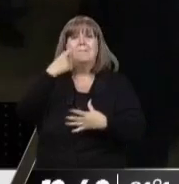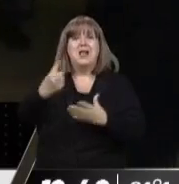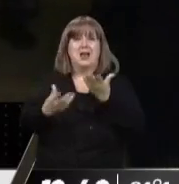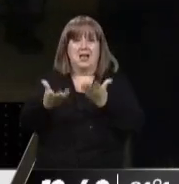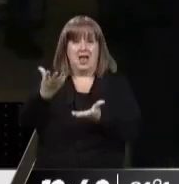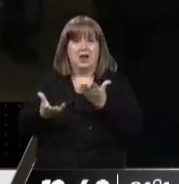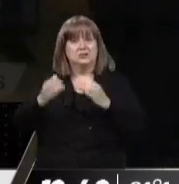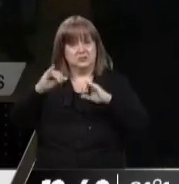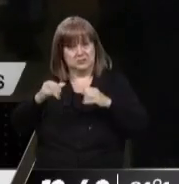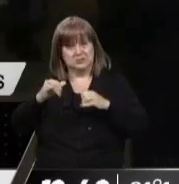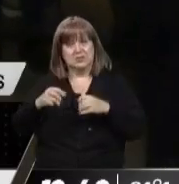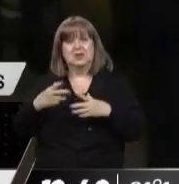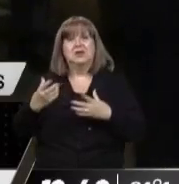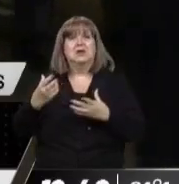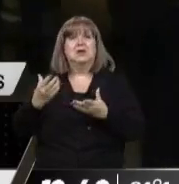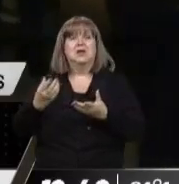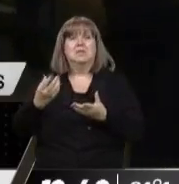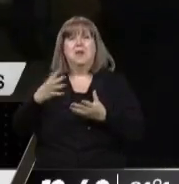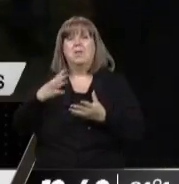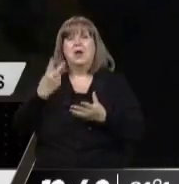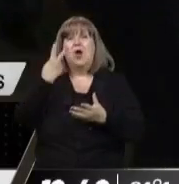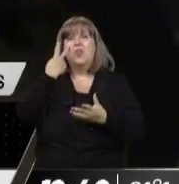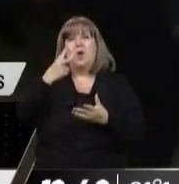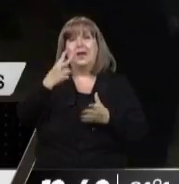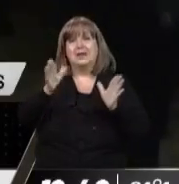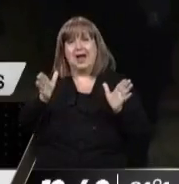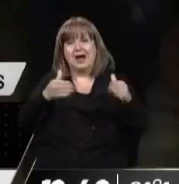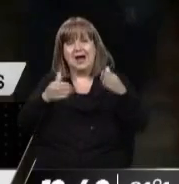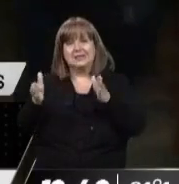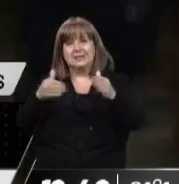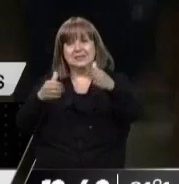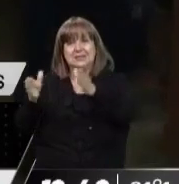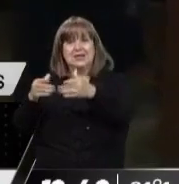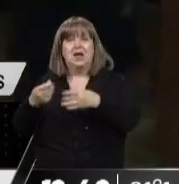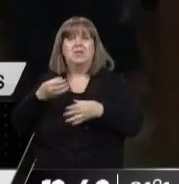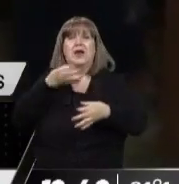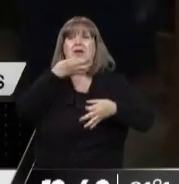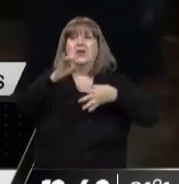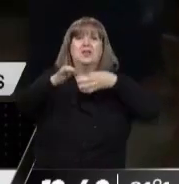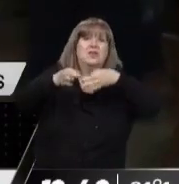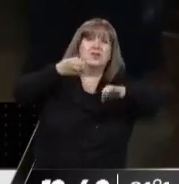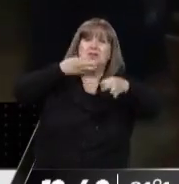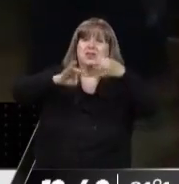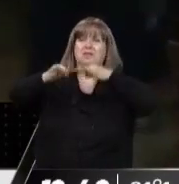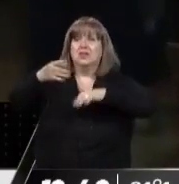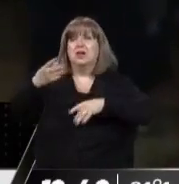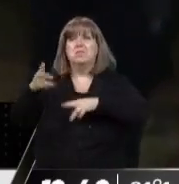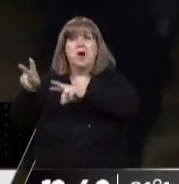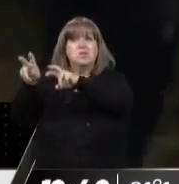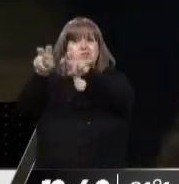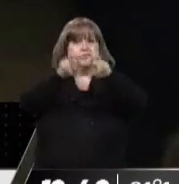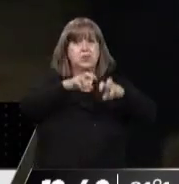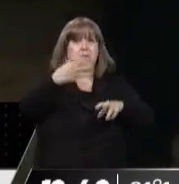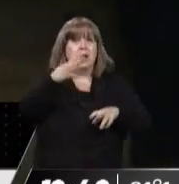La idea es lograr hacer 2000 cajas de pastas. Para que la familia la venda. 1 millón de pesos van a sacar si venden todo.